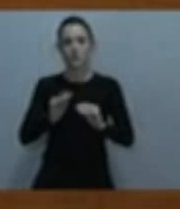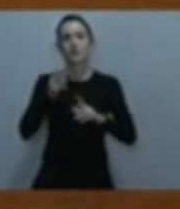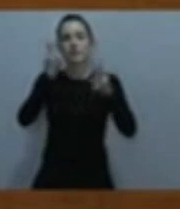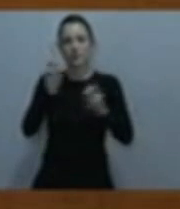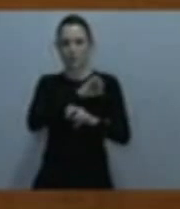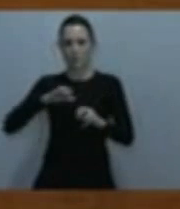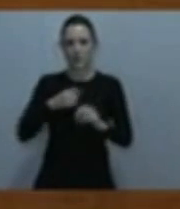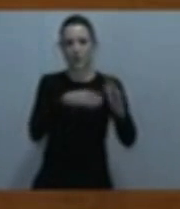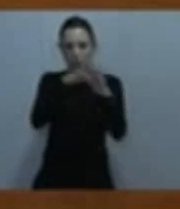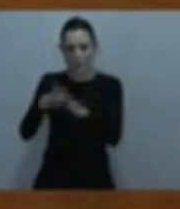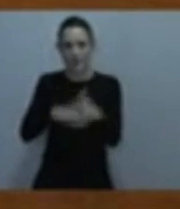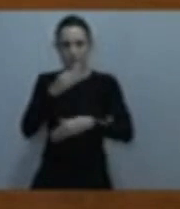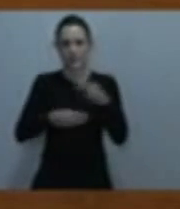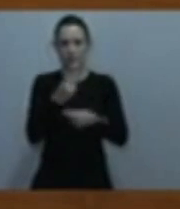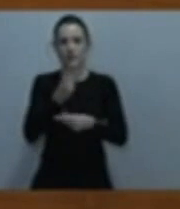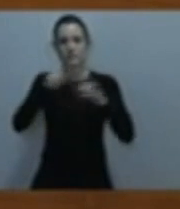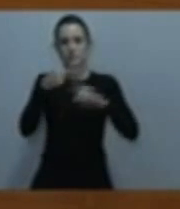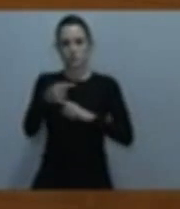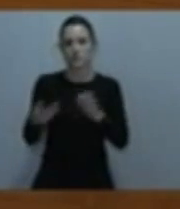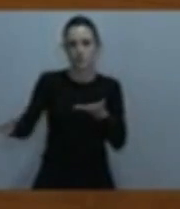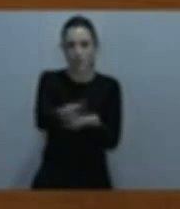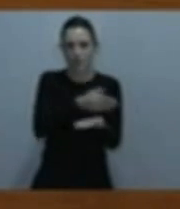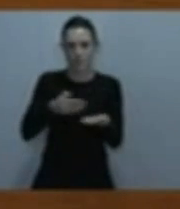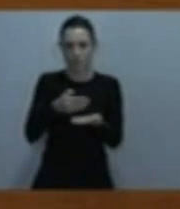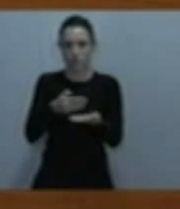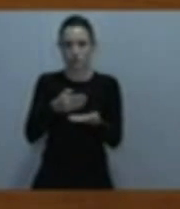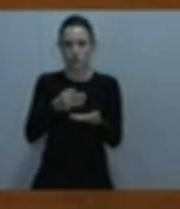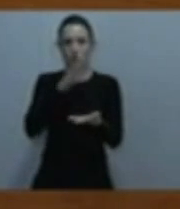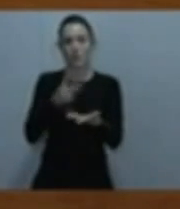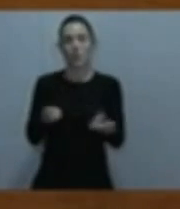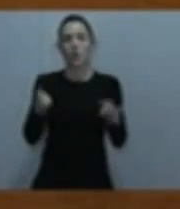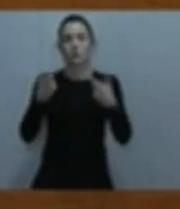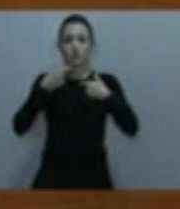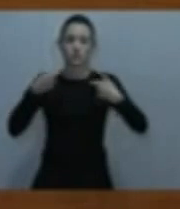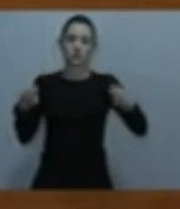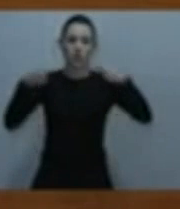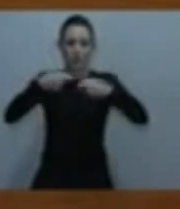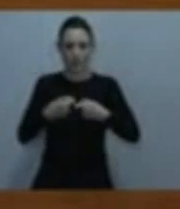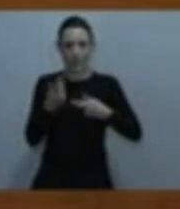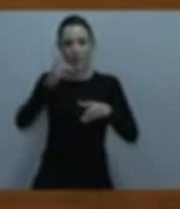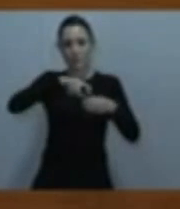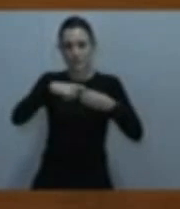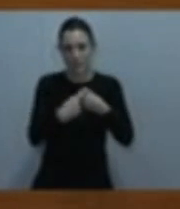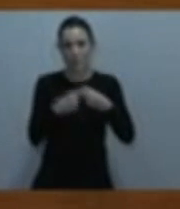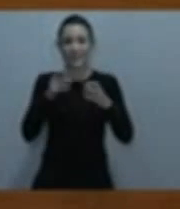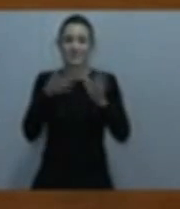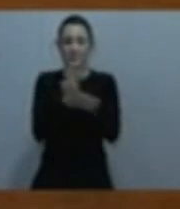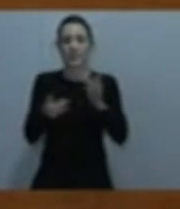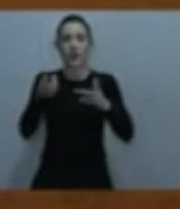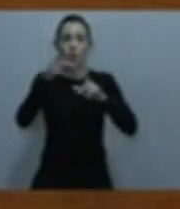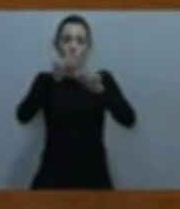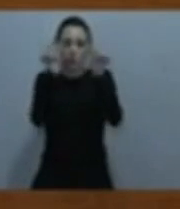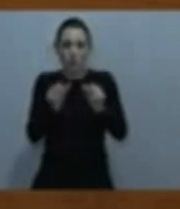lado, después de haberse llevado los beneficios de formar parte de la sociedad en un modelo de negocio calificado como ilegal por la Unión